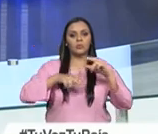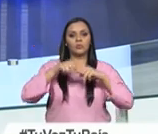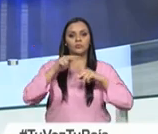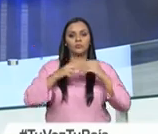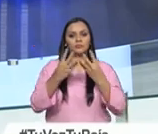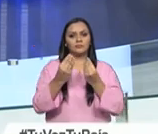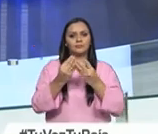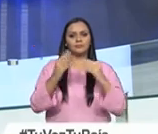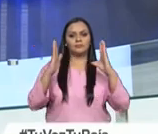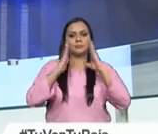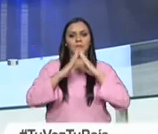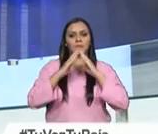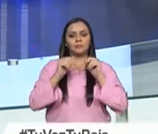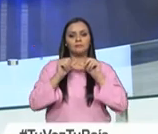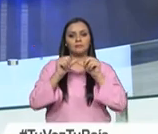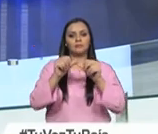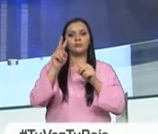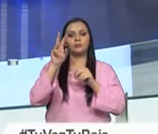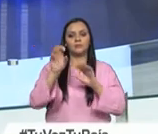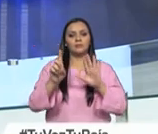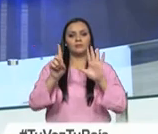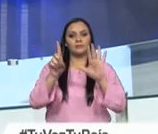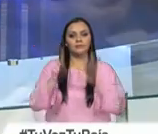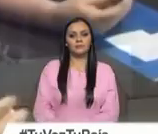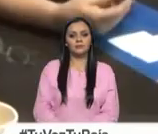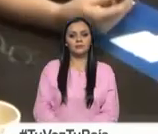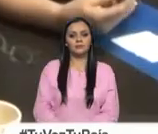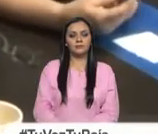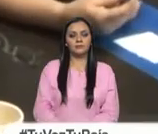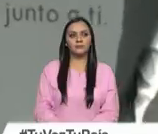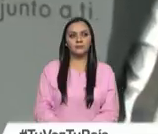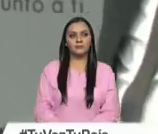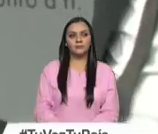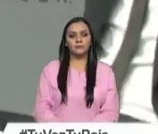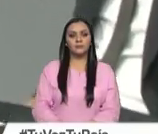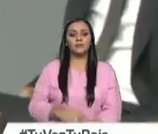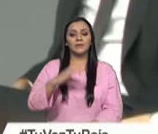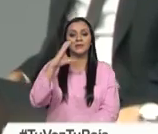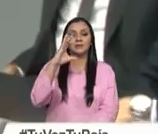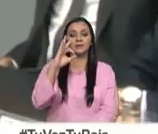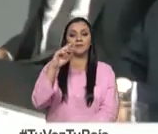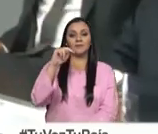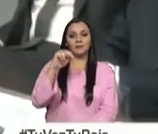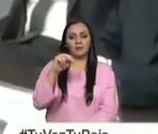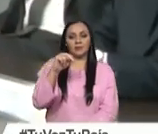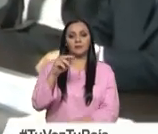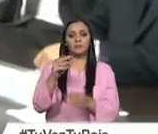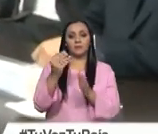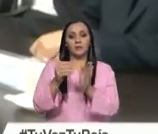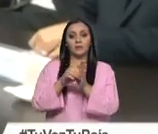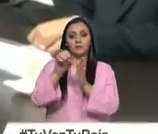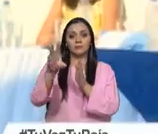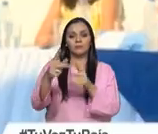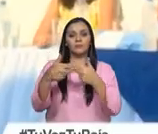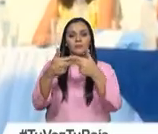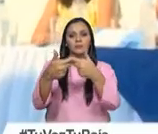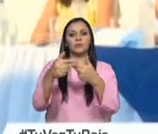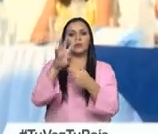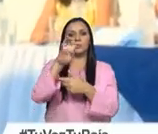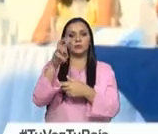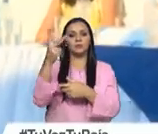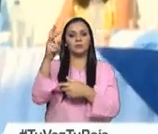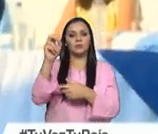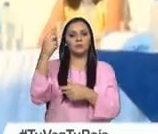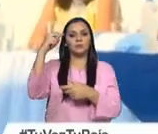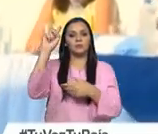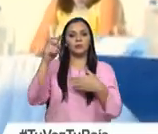viviendas durante el 2016. La Corporación Financiera Nacional desembolsó créditos por 420 millones